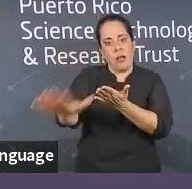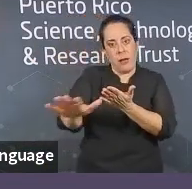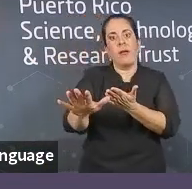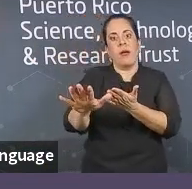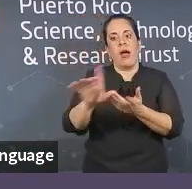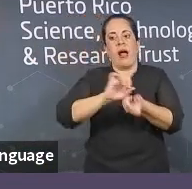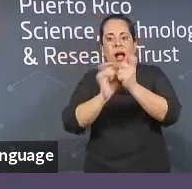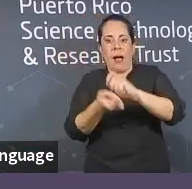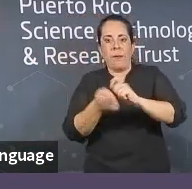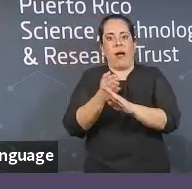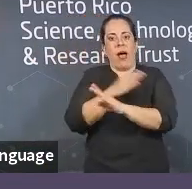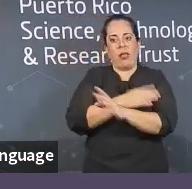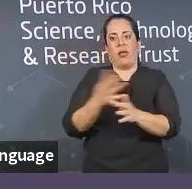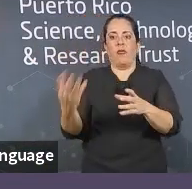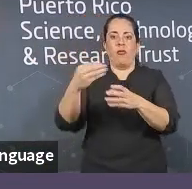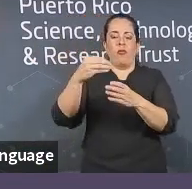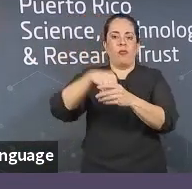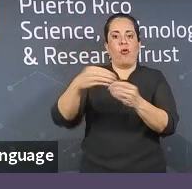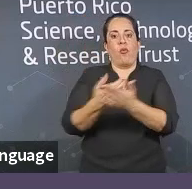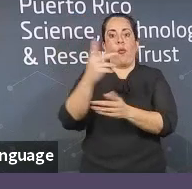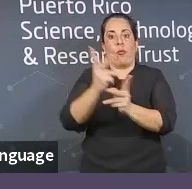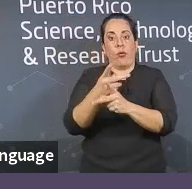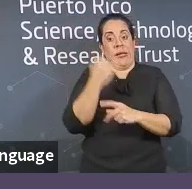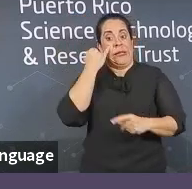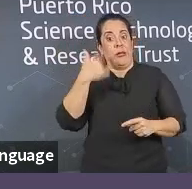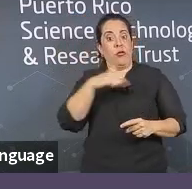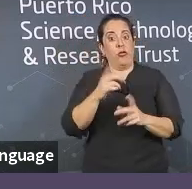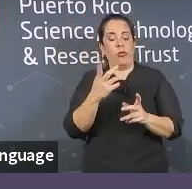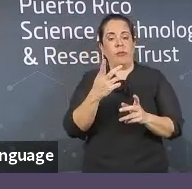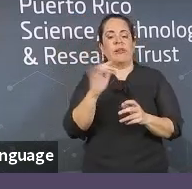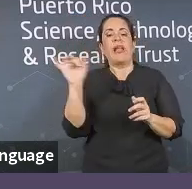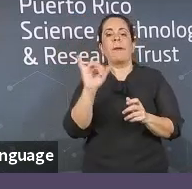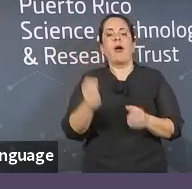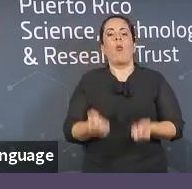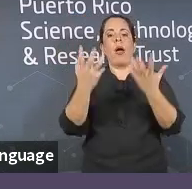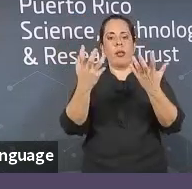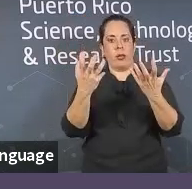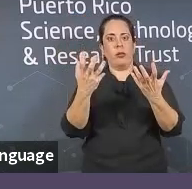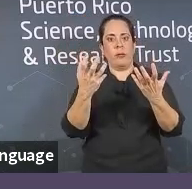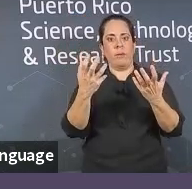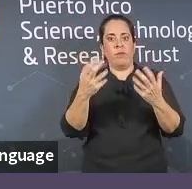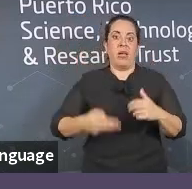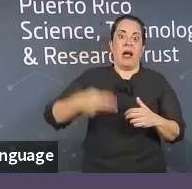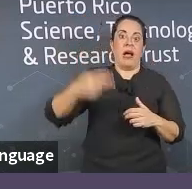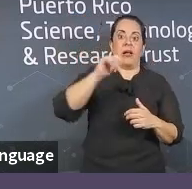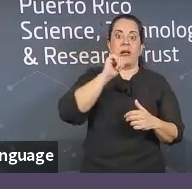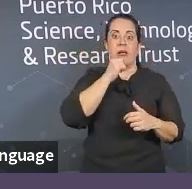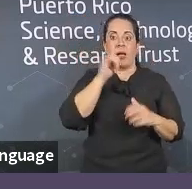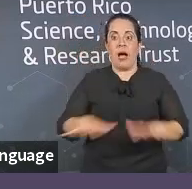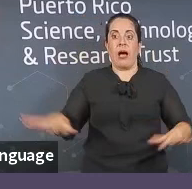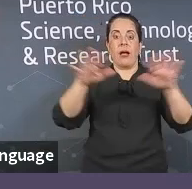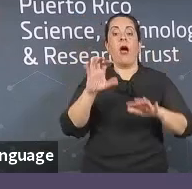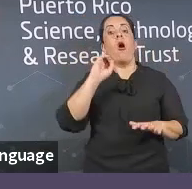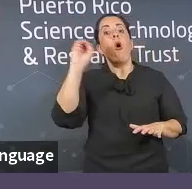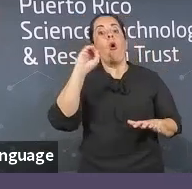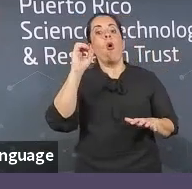dos. Y obviamente si hacemos un cambio de dosificación, ya sea por alta resistencia en la población o una población